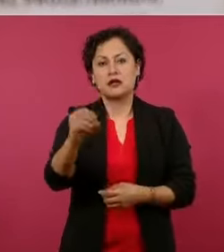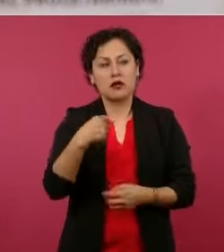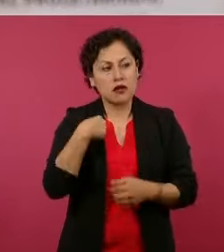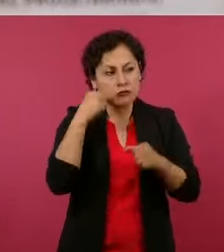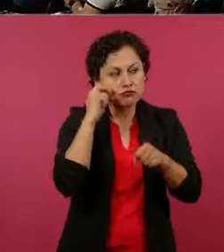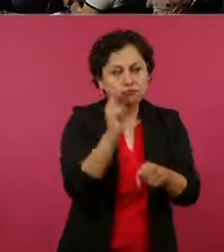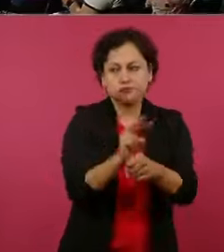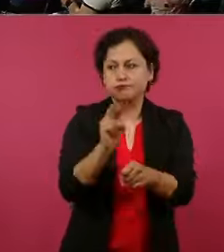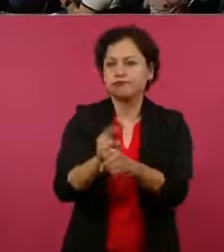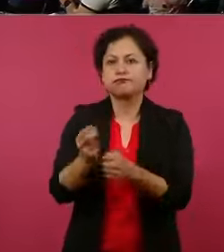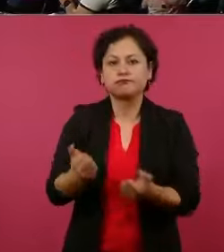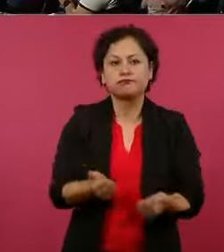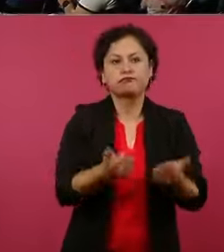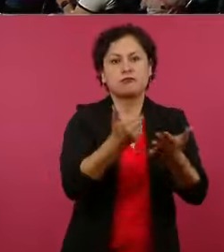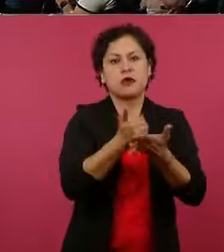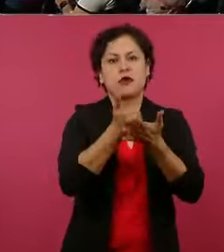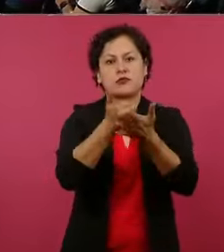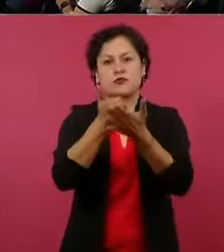vigilancia